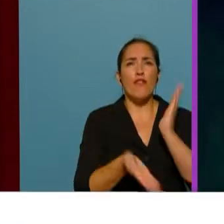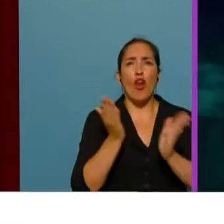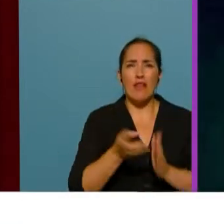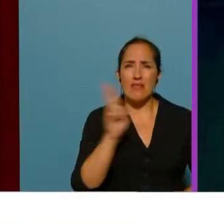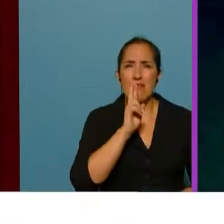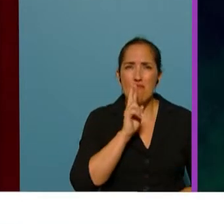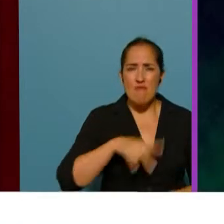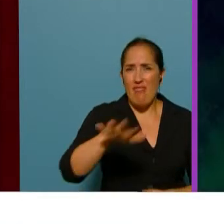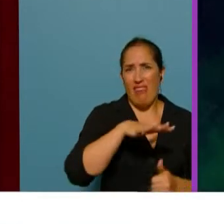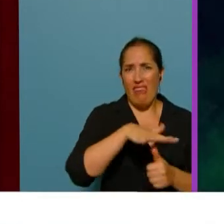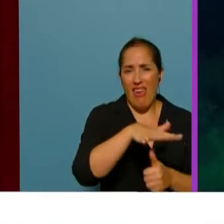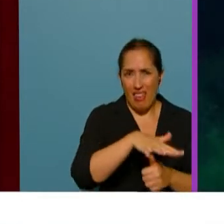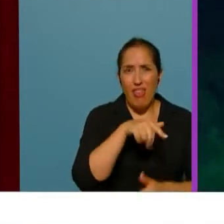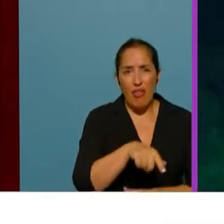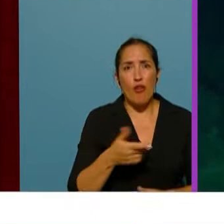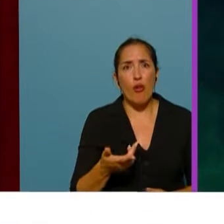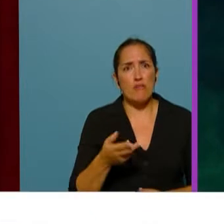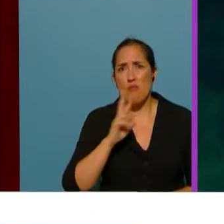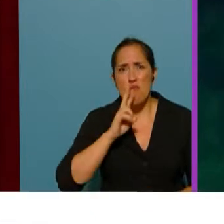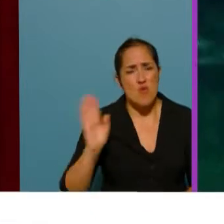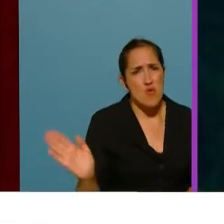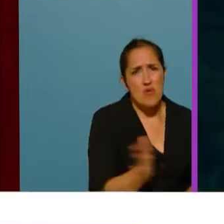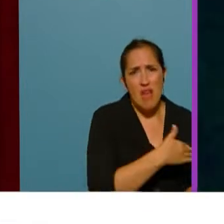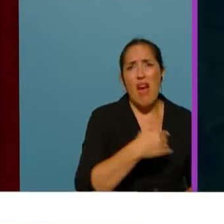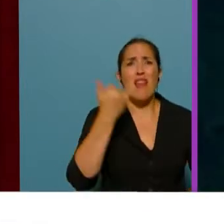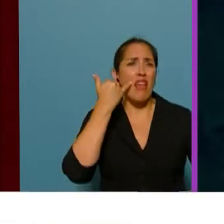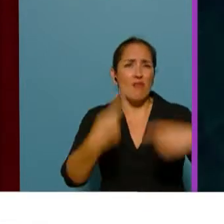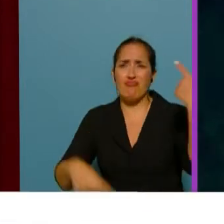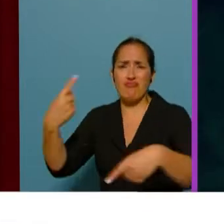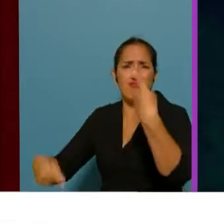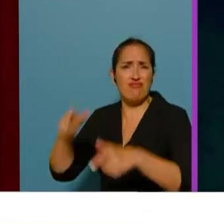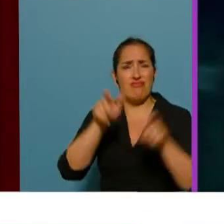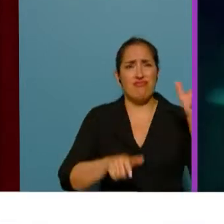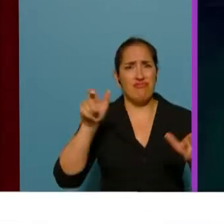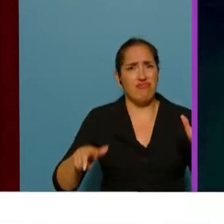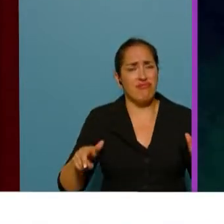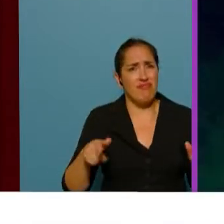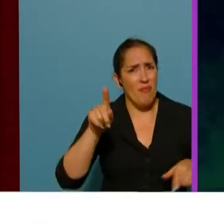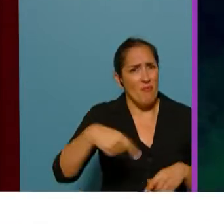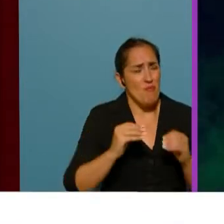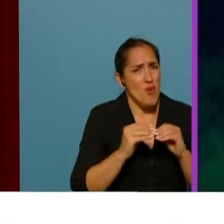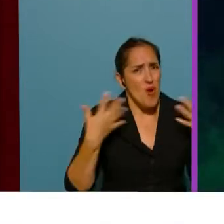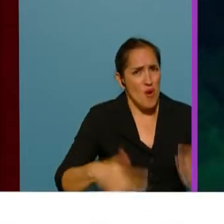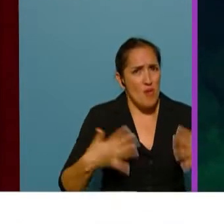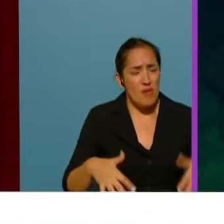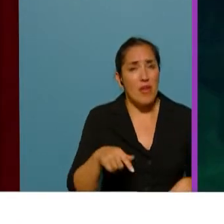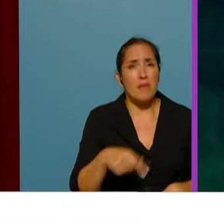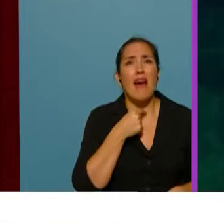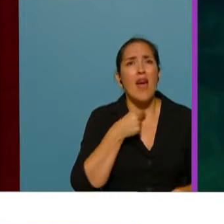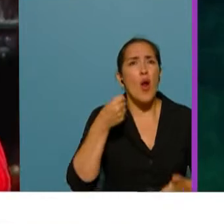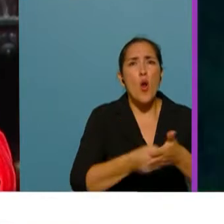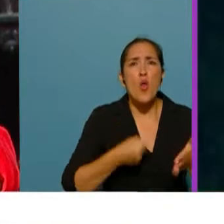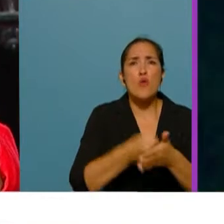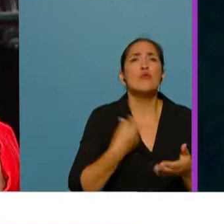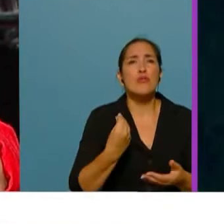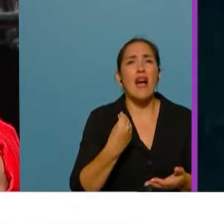un delito intolerable que afecta a las mujeres y las diversidades. Quiero proponerles que convirtamos a la lucha contra